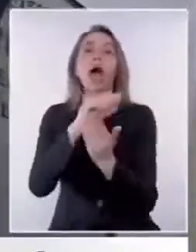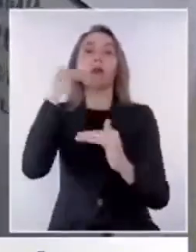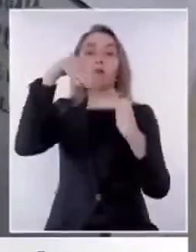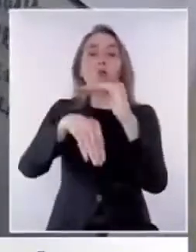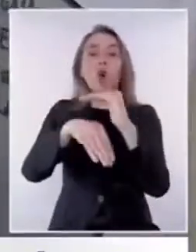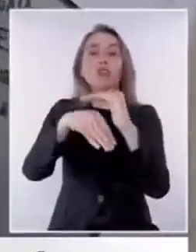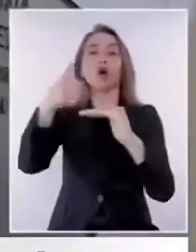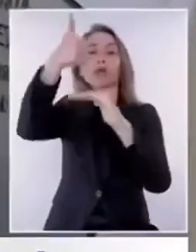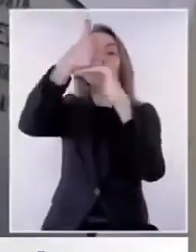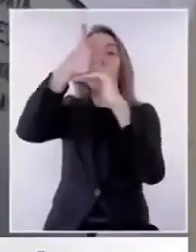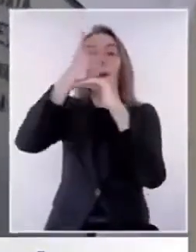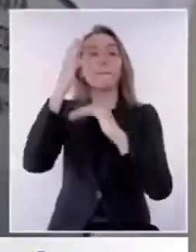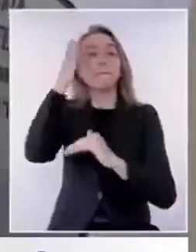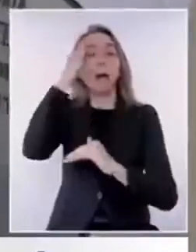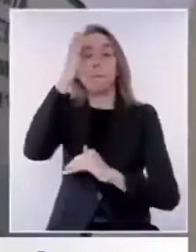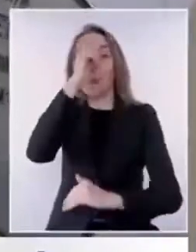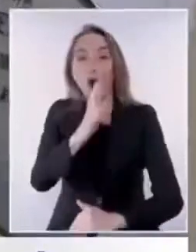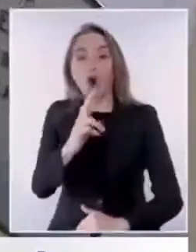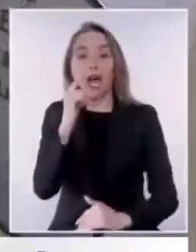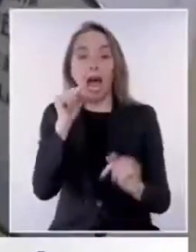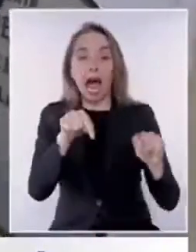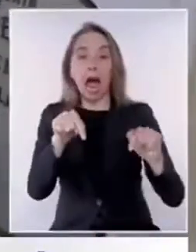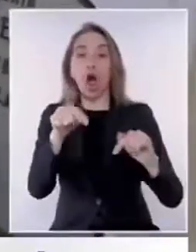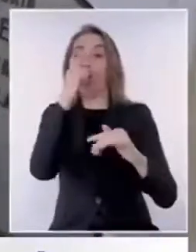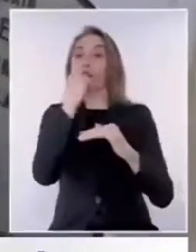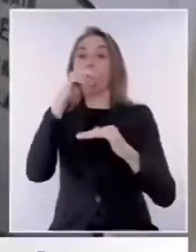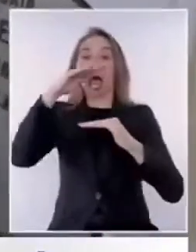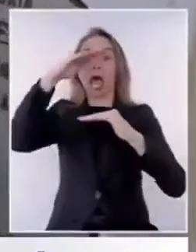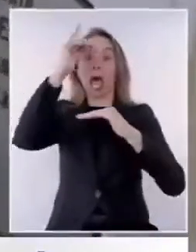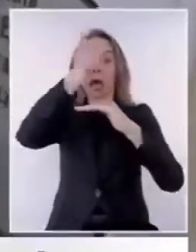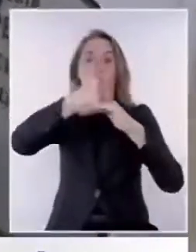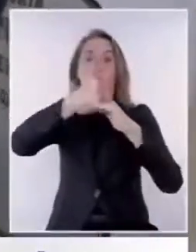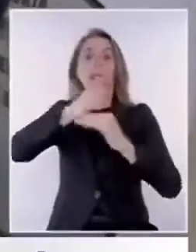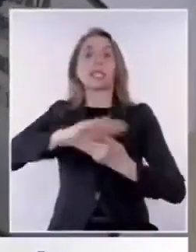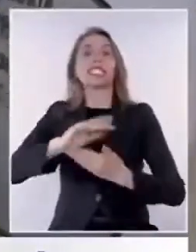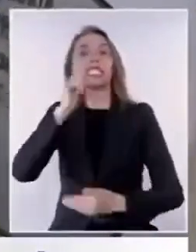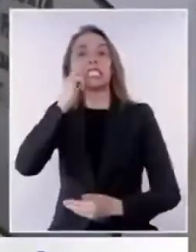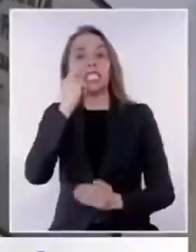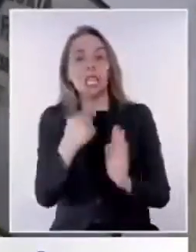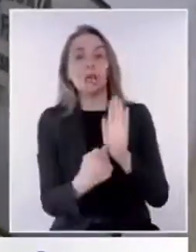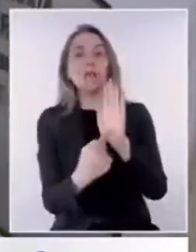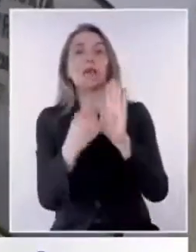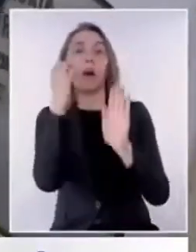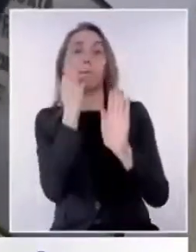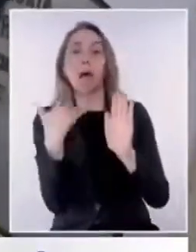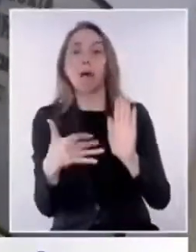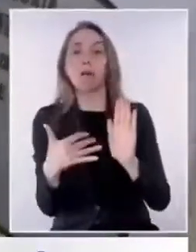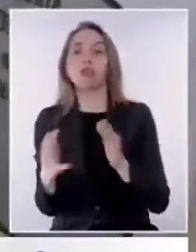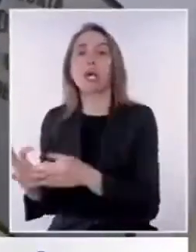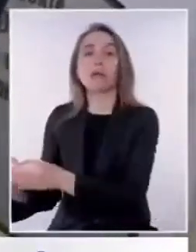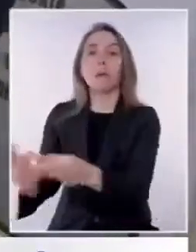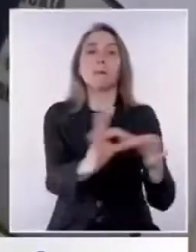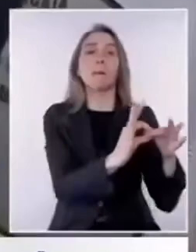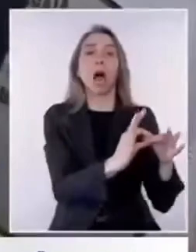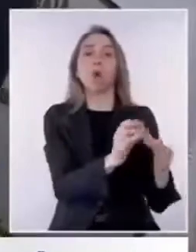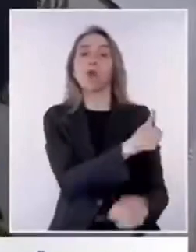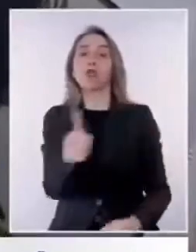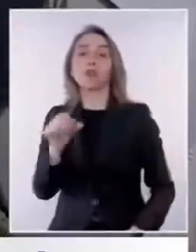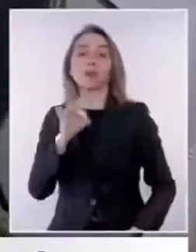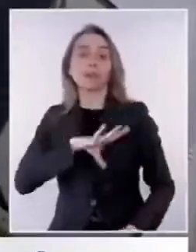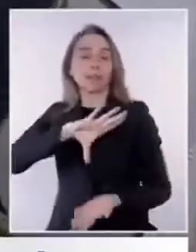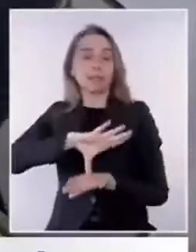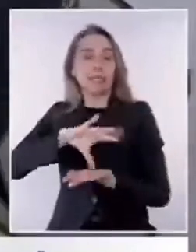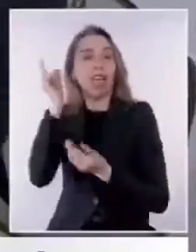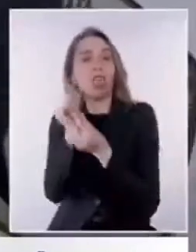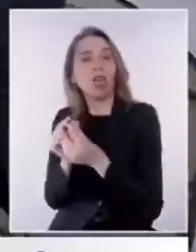sea, este mismo hecho tangible que vemos hoy día representa lo que Prat simboliza y, por supuesto, lo que acabamos de hablar, la unidad nacional. Un detalle que